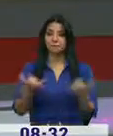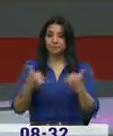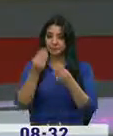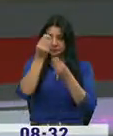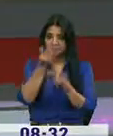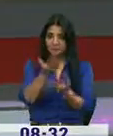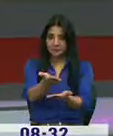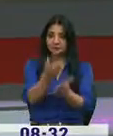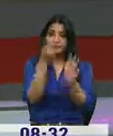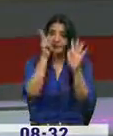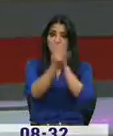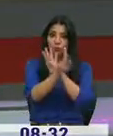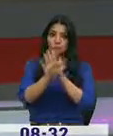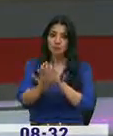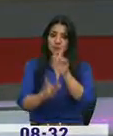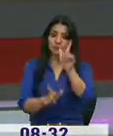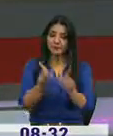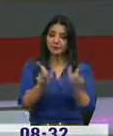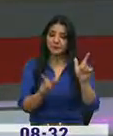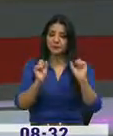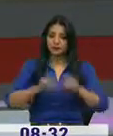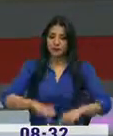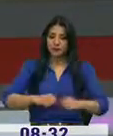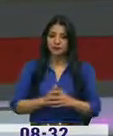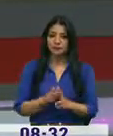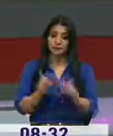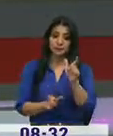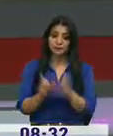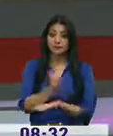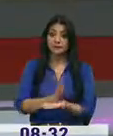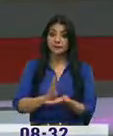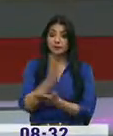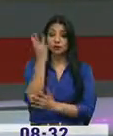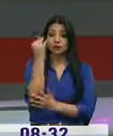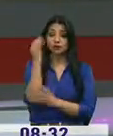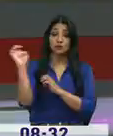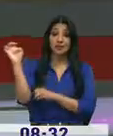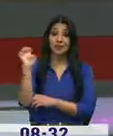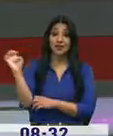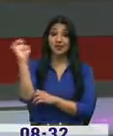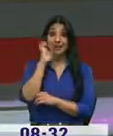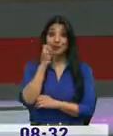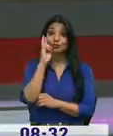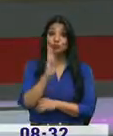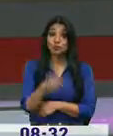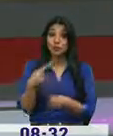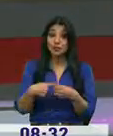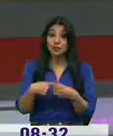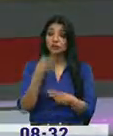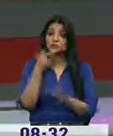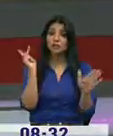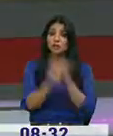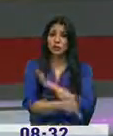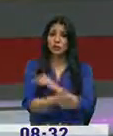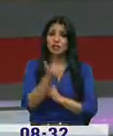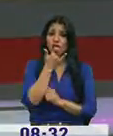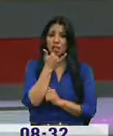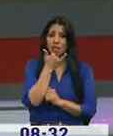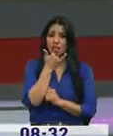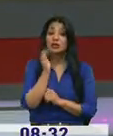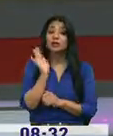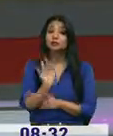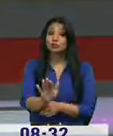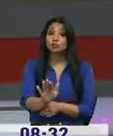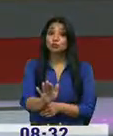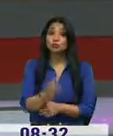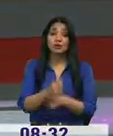revisando las denuncias que tienen nuestros ciudadanos, y es que los moradores del barrio 14 de enero al sur de la capital denuncian las malas condiciones en las cuales